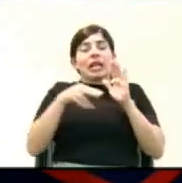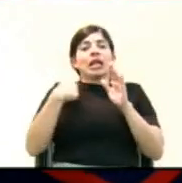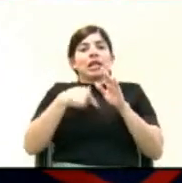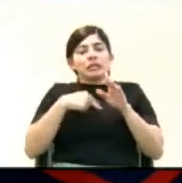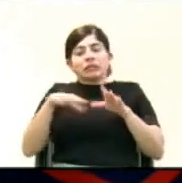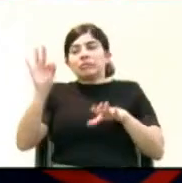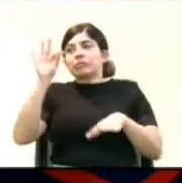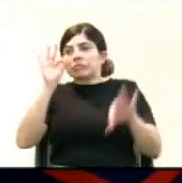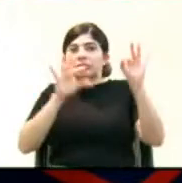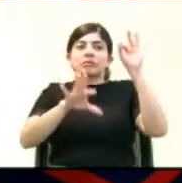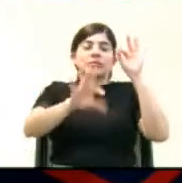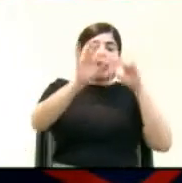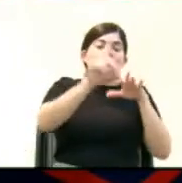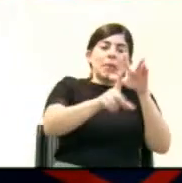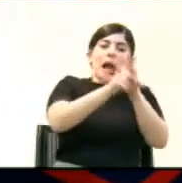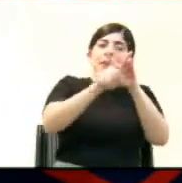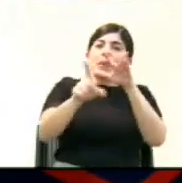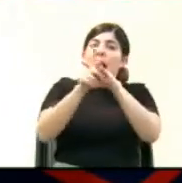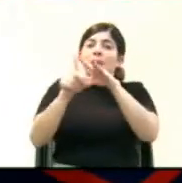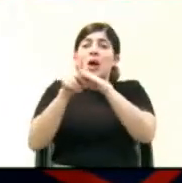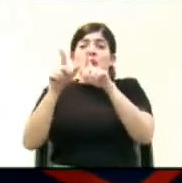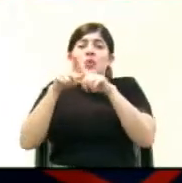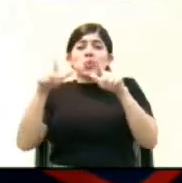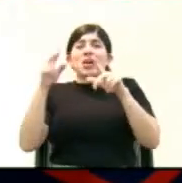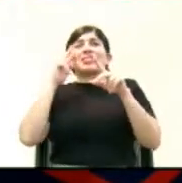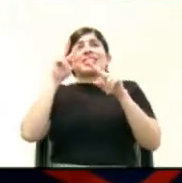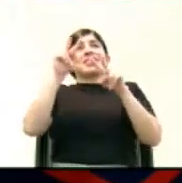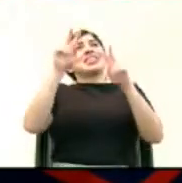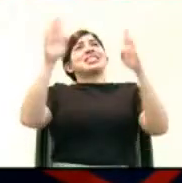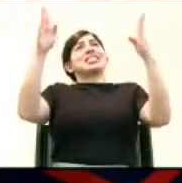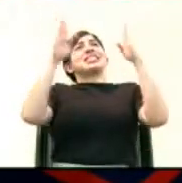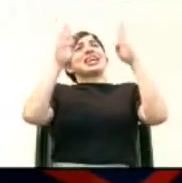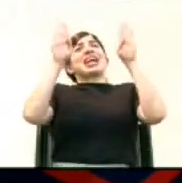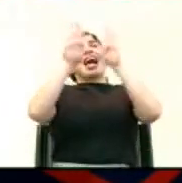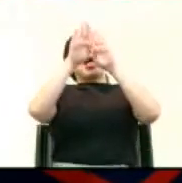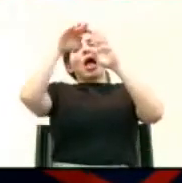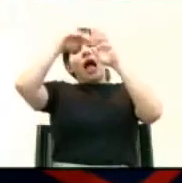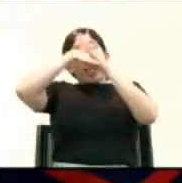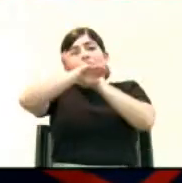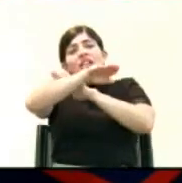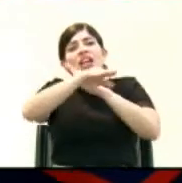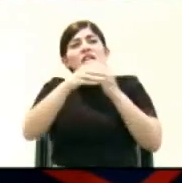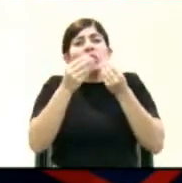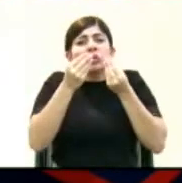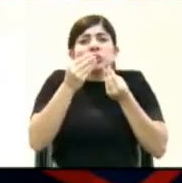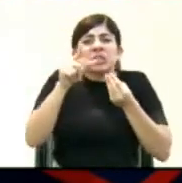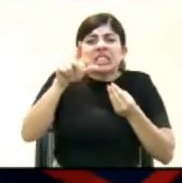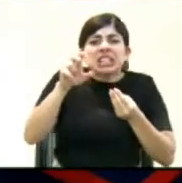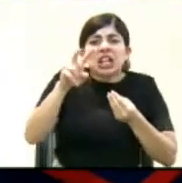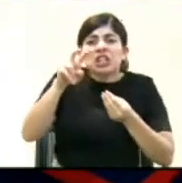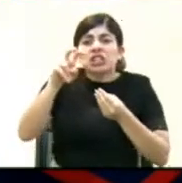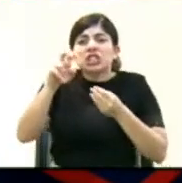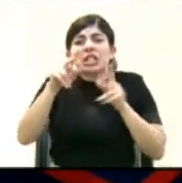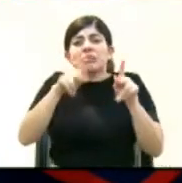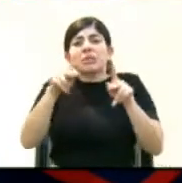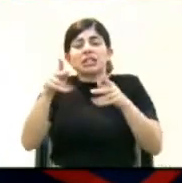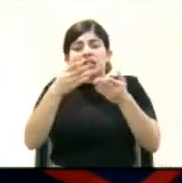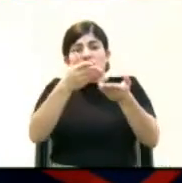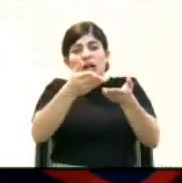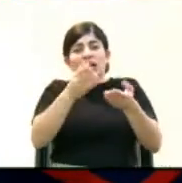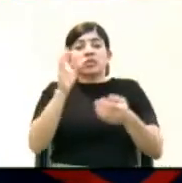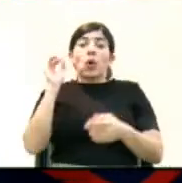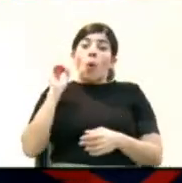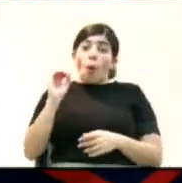venido encontrando, locales muy cerrados, donde hay aglomeraciones de 100, 200, 300 personas, o nos